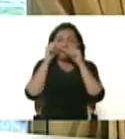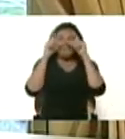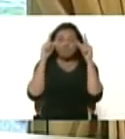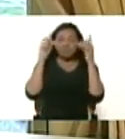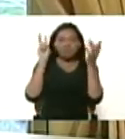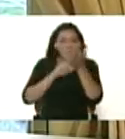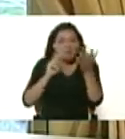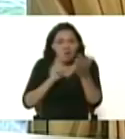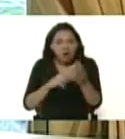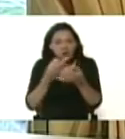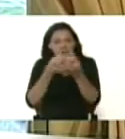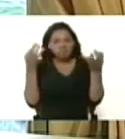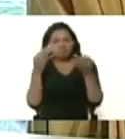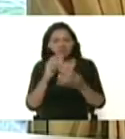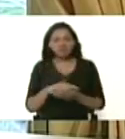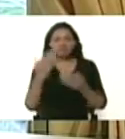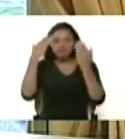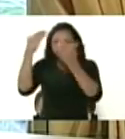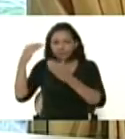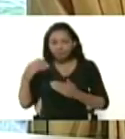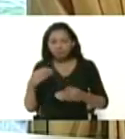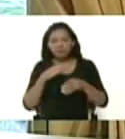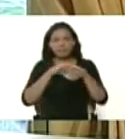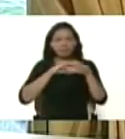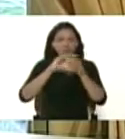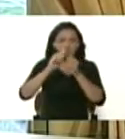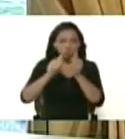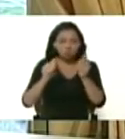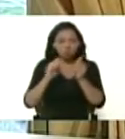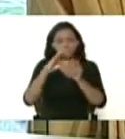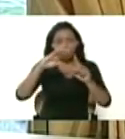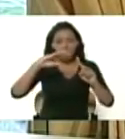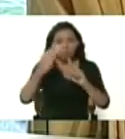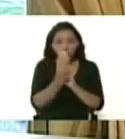Impresionantemente extraordinario. Mi saludo al ministro de Agricultura y Tierra,